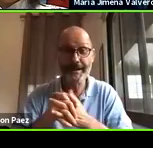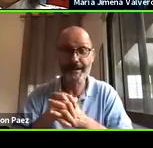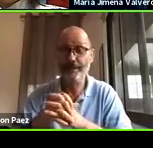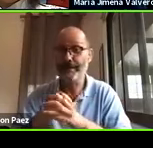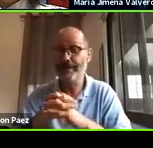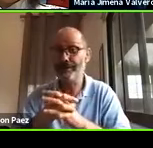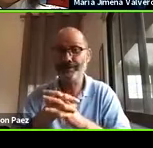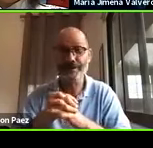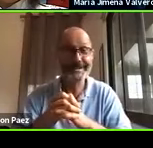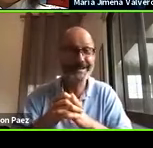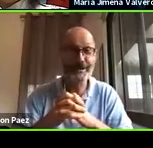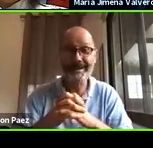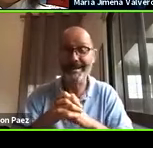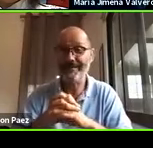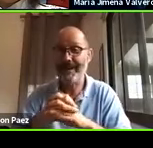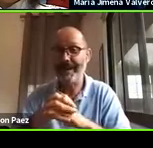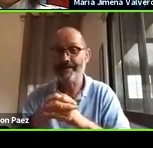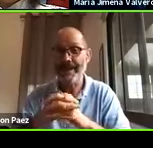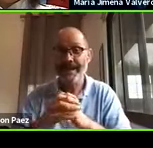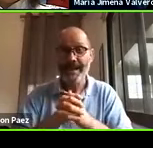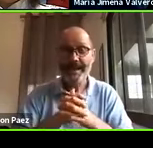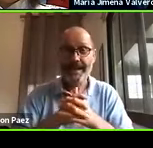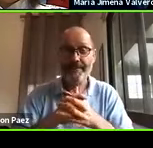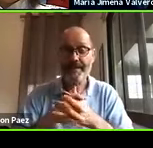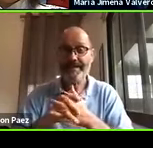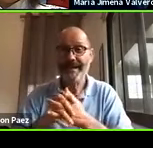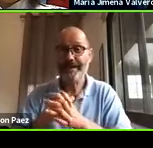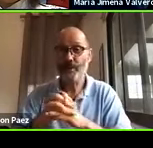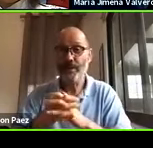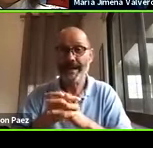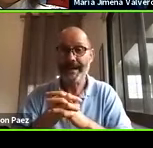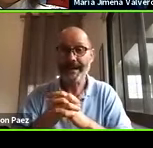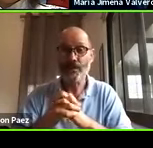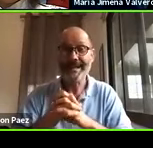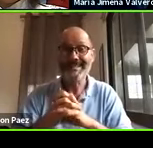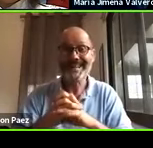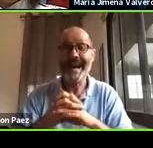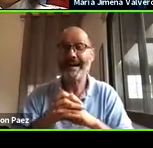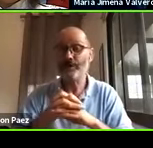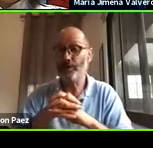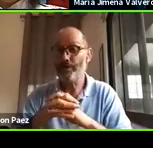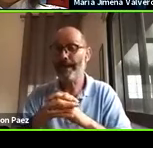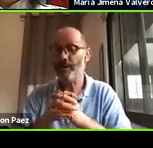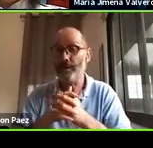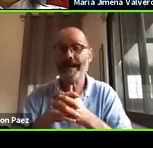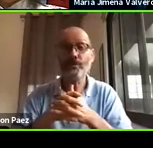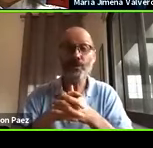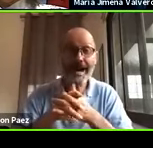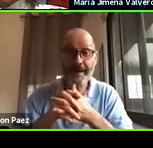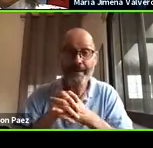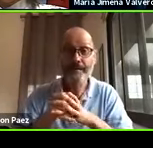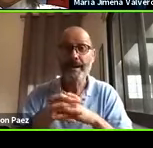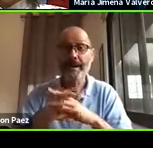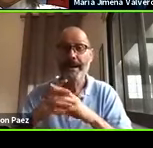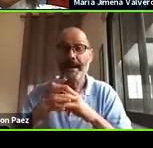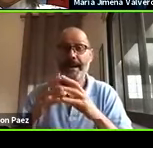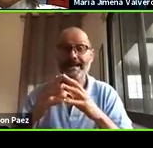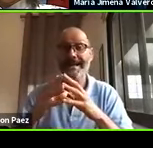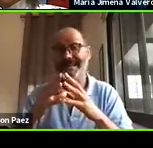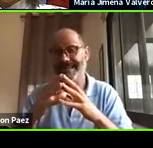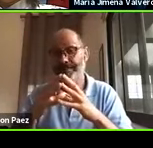hemos hemos tenido estudiantes de cualquier carrera pensando en que no hay que ser actor para poder actuar